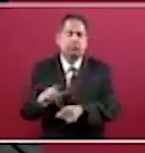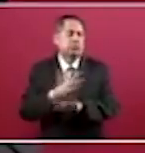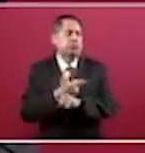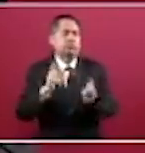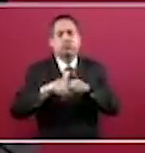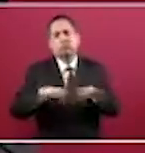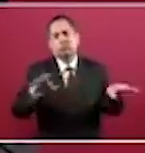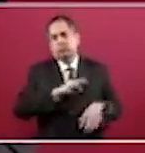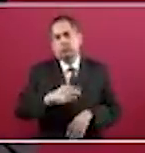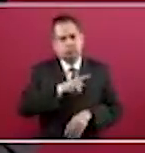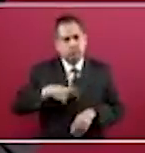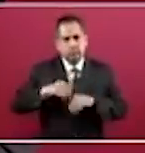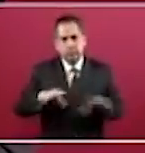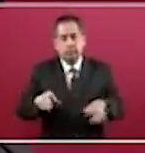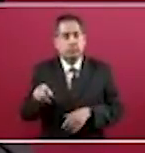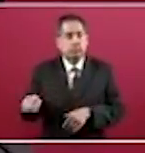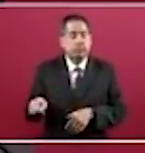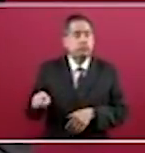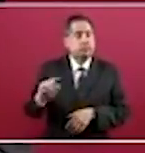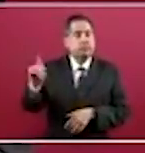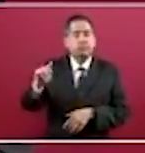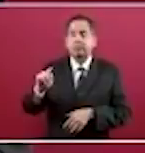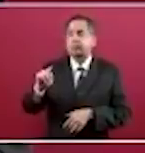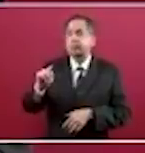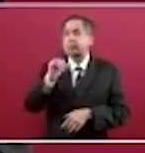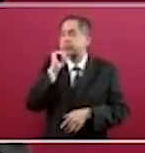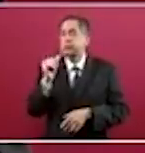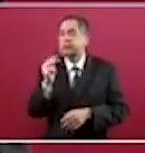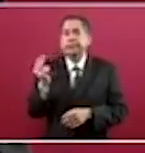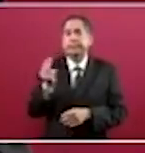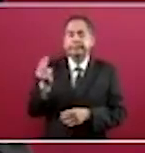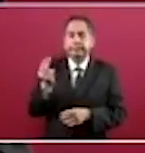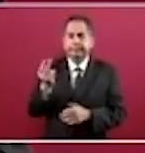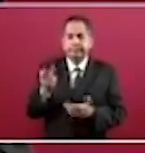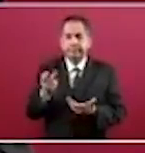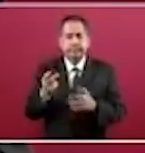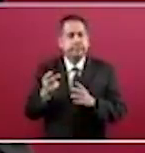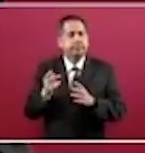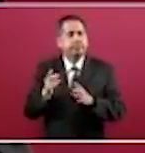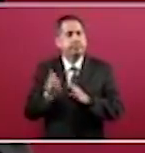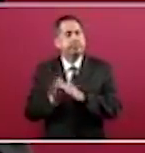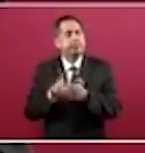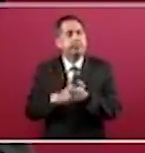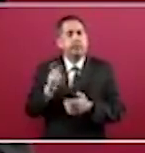estos casos sin que signifique